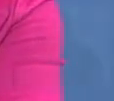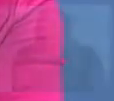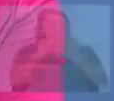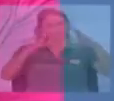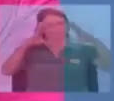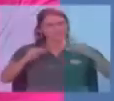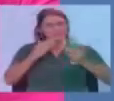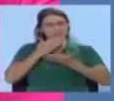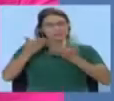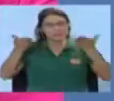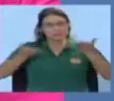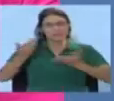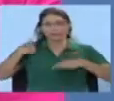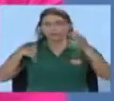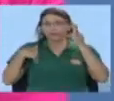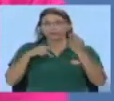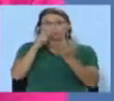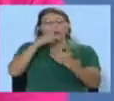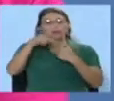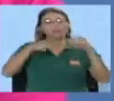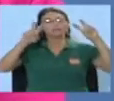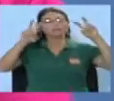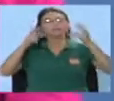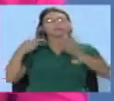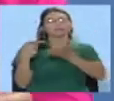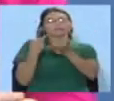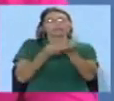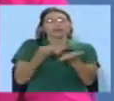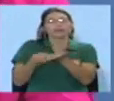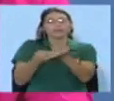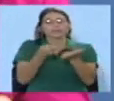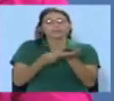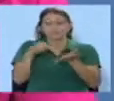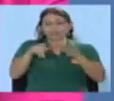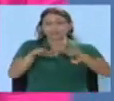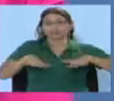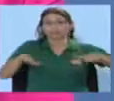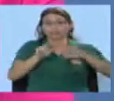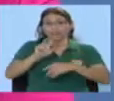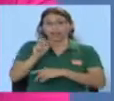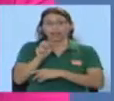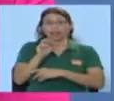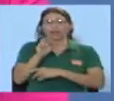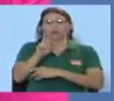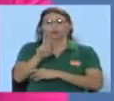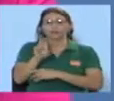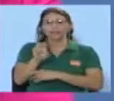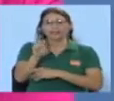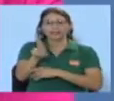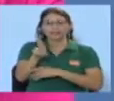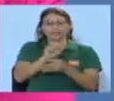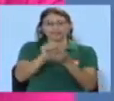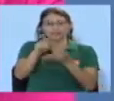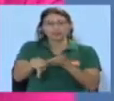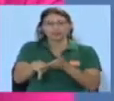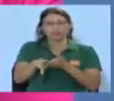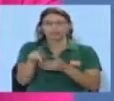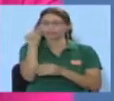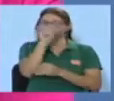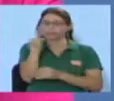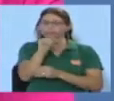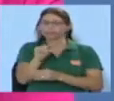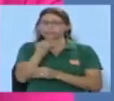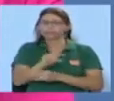Buenas noches, bienvenida y bienvenido a un programa más de Sobre la Mesa desde los estudios de Canal UCR en San Pedro, como todas las semanas trayéndoles